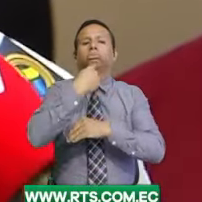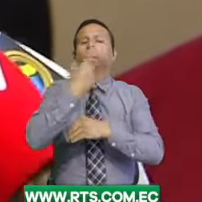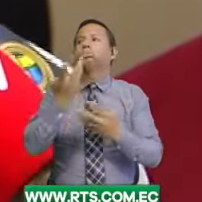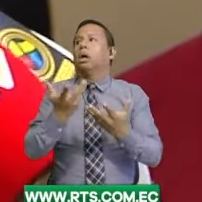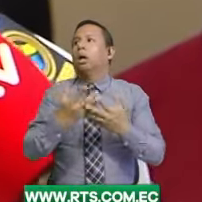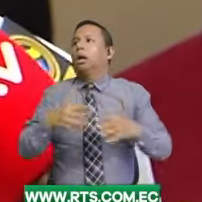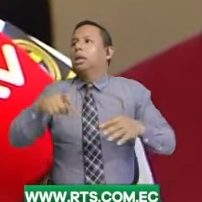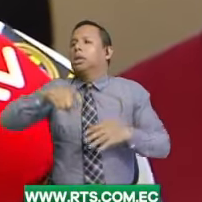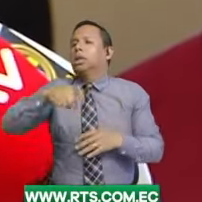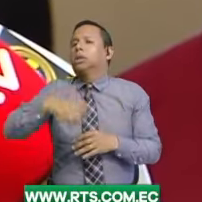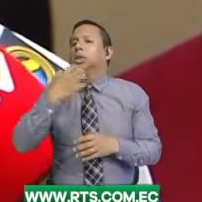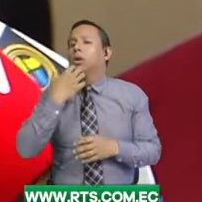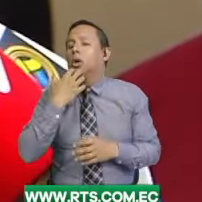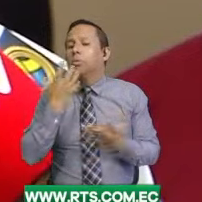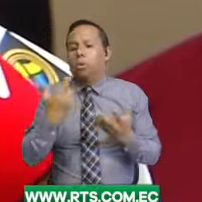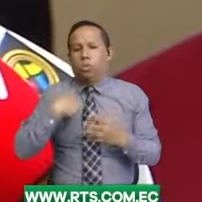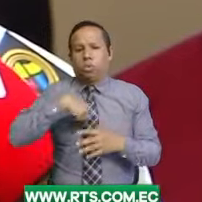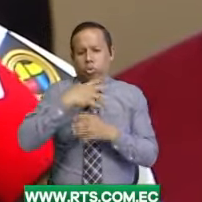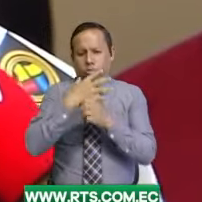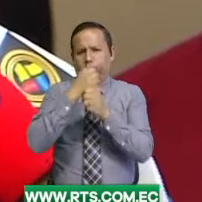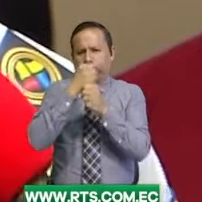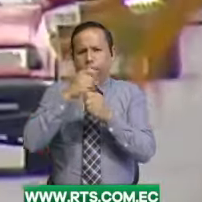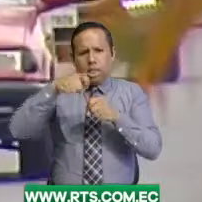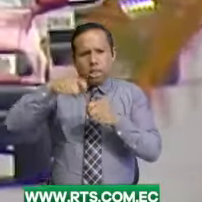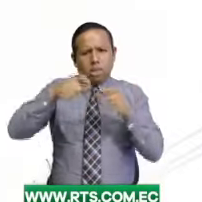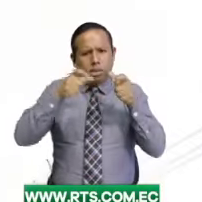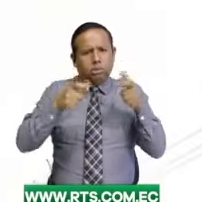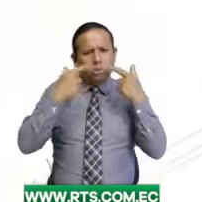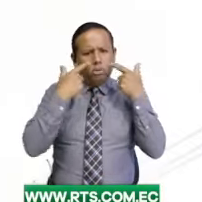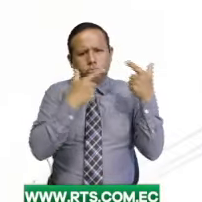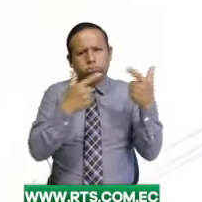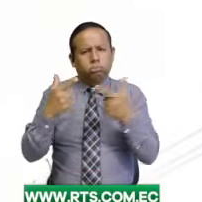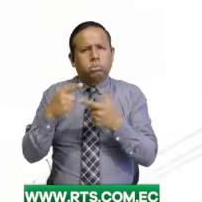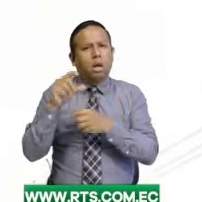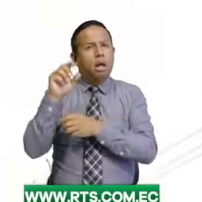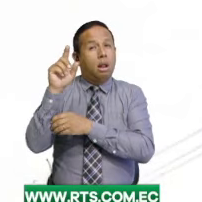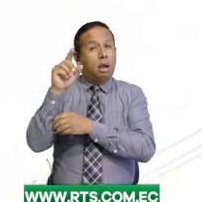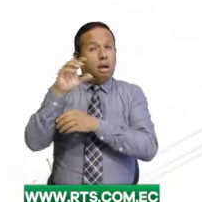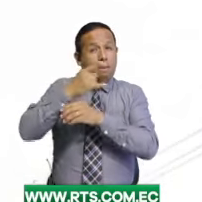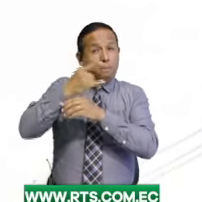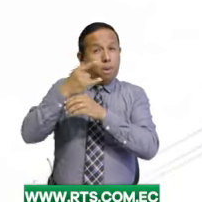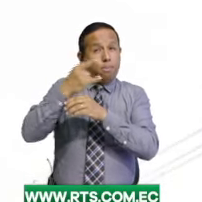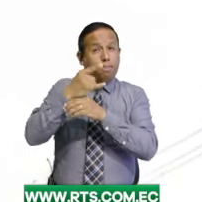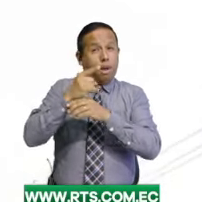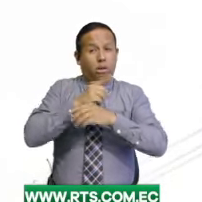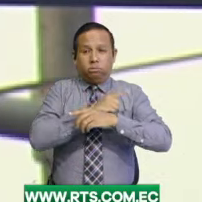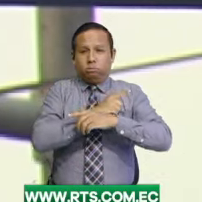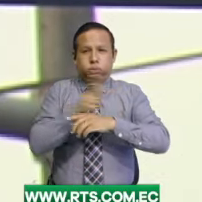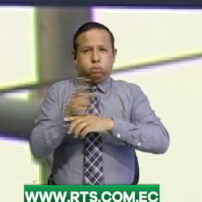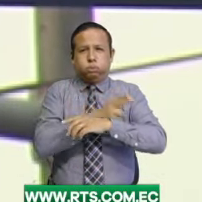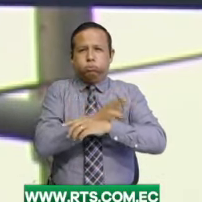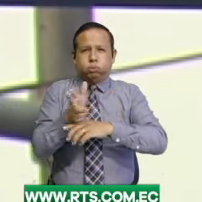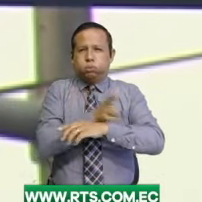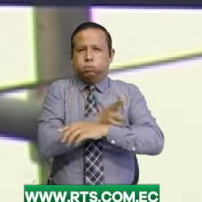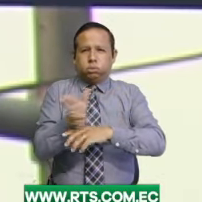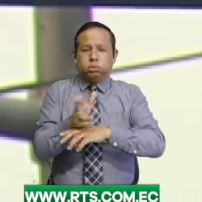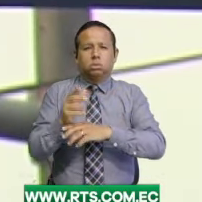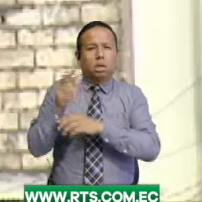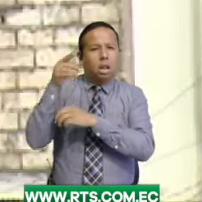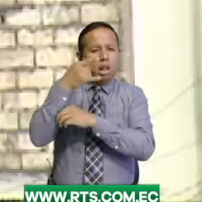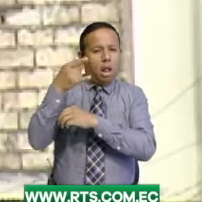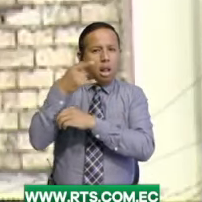manejar la movilidad que tanto requiere la ciudadanía. El tema de radares, cuando se otorga ciertas competencias, ya se